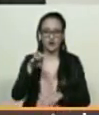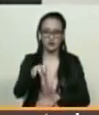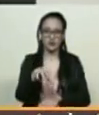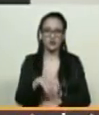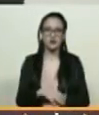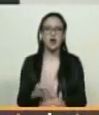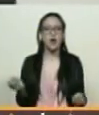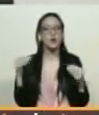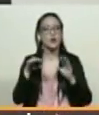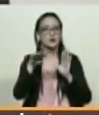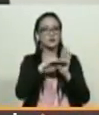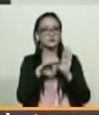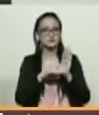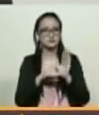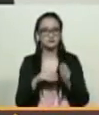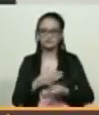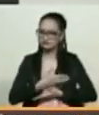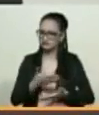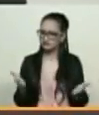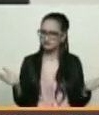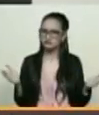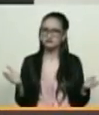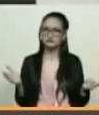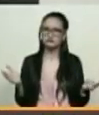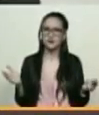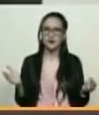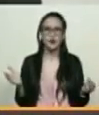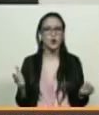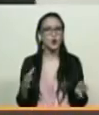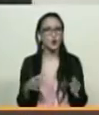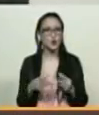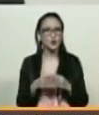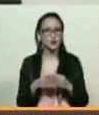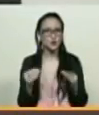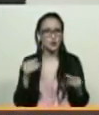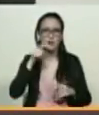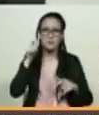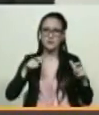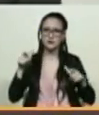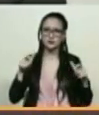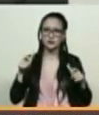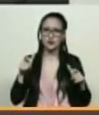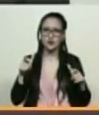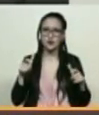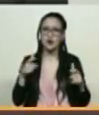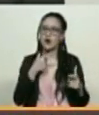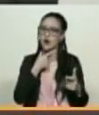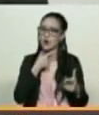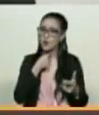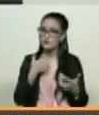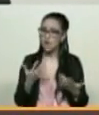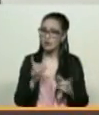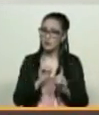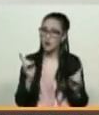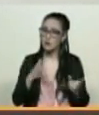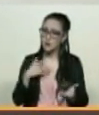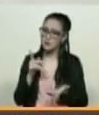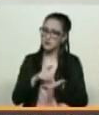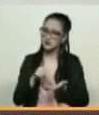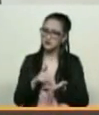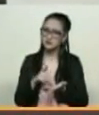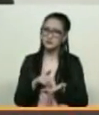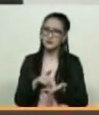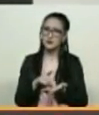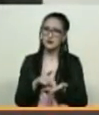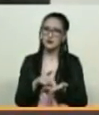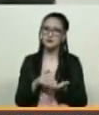un acuerdo de garantías amplias para que todas y todos aquellos quienes amamos la democracia podamos participar